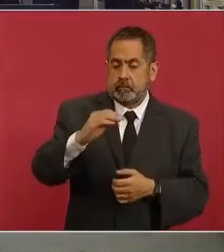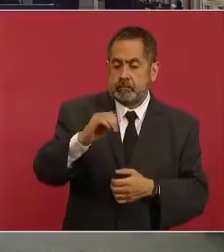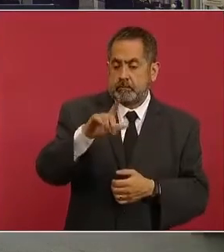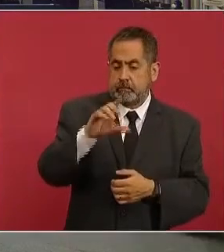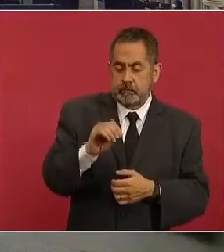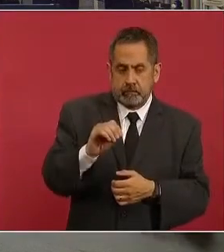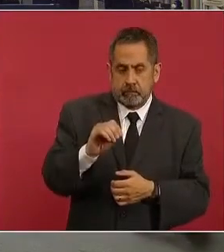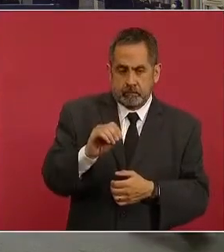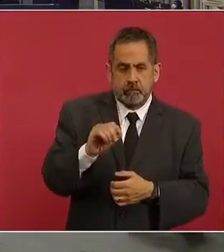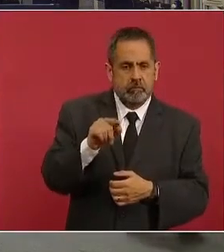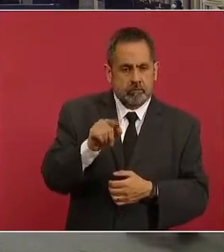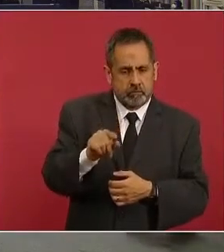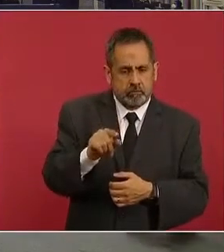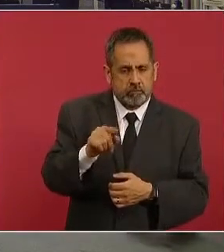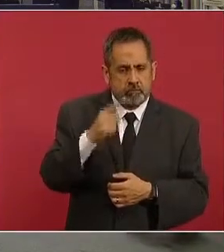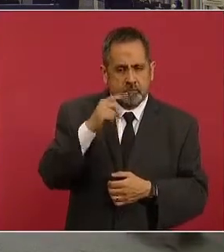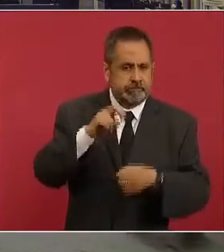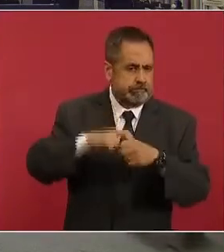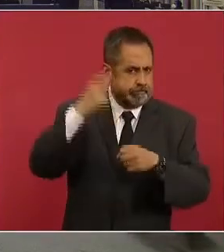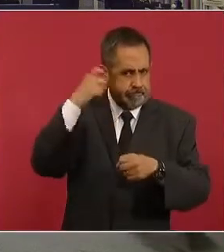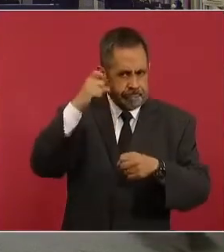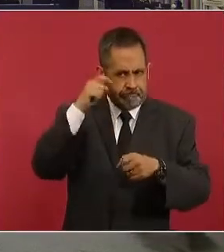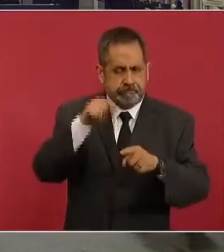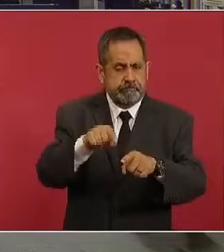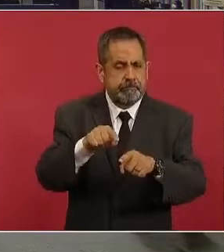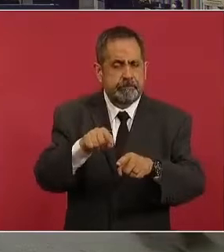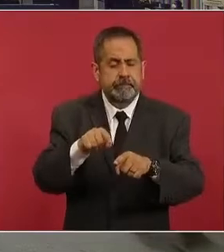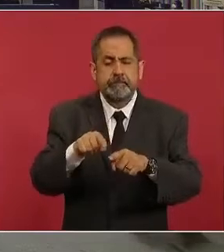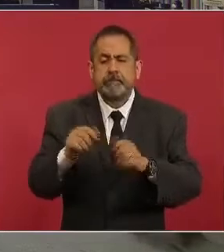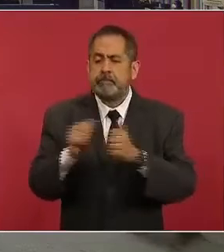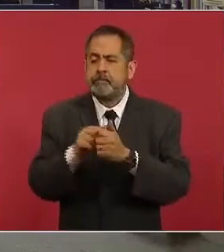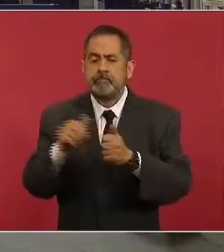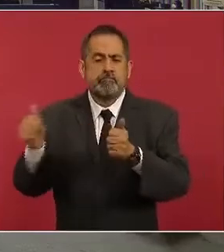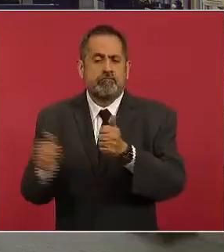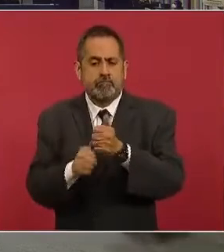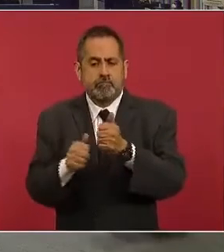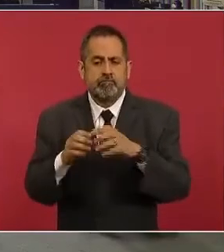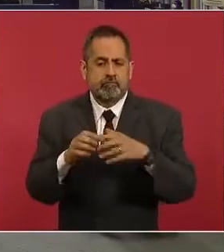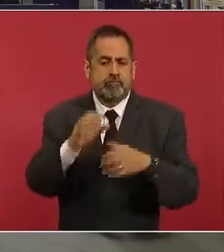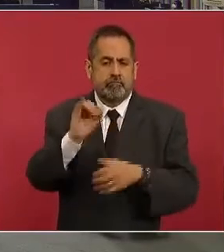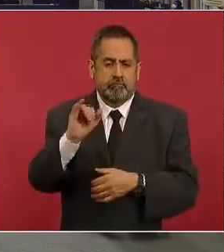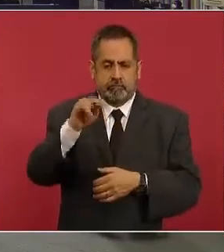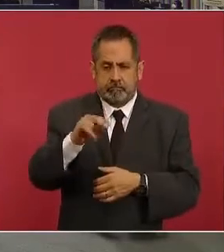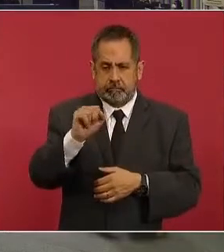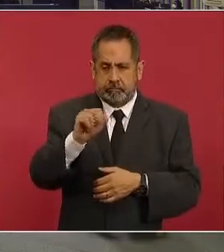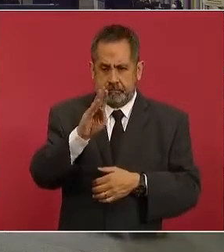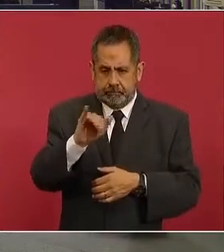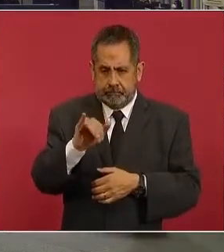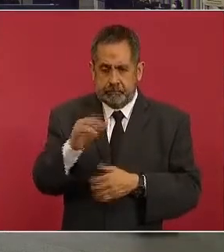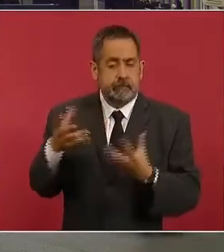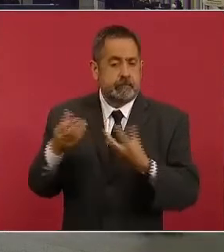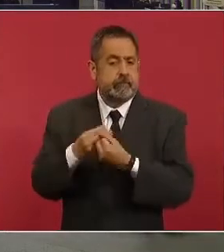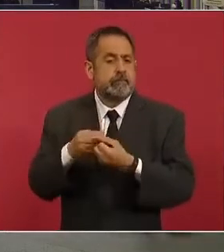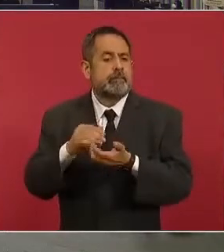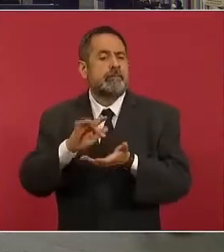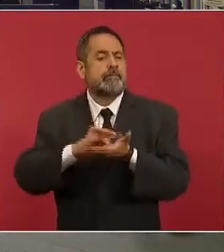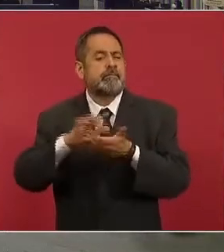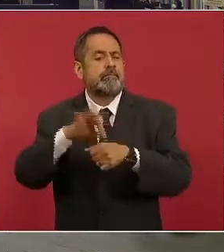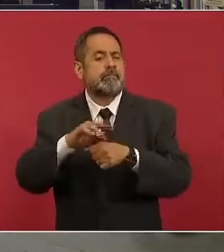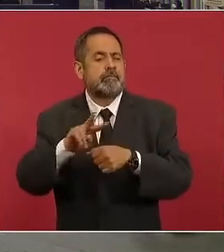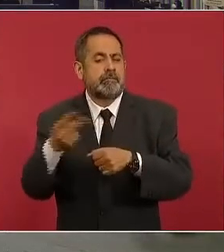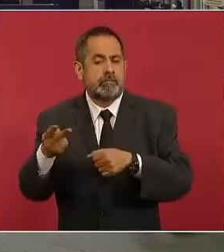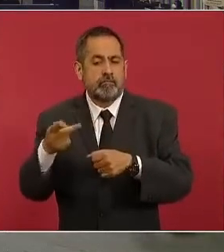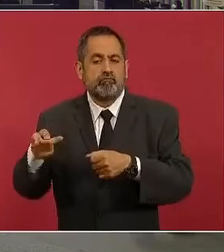Amealco de Bonfil, en Querétaro, bajo el esquema del INSABI, en el área de medicina alternativa